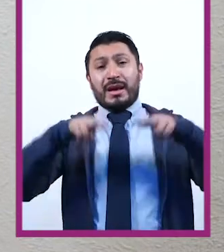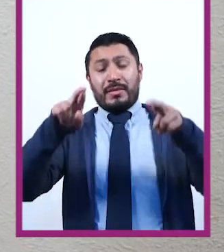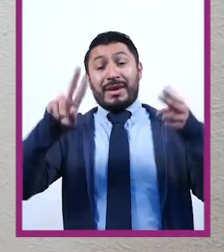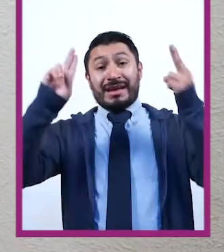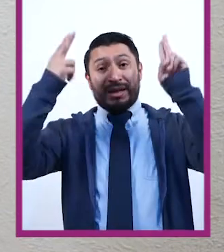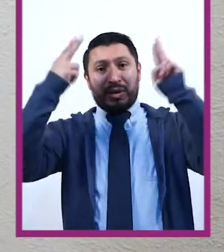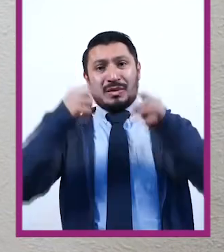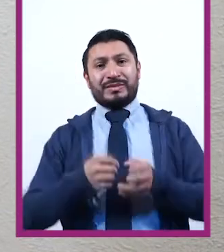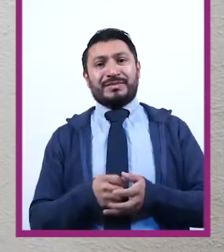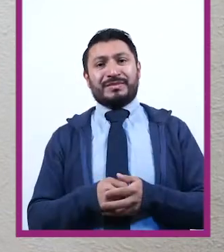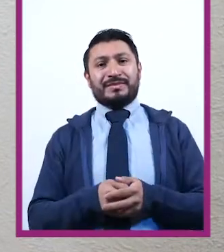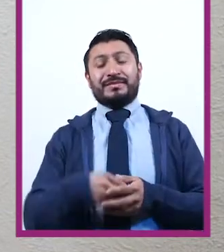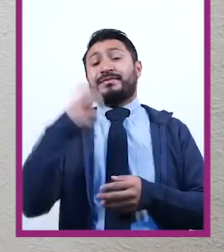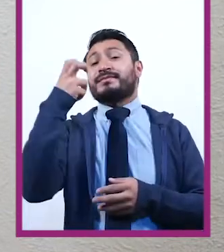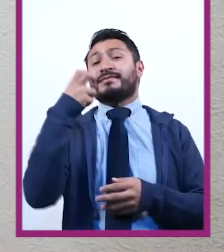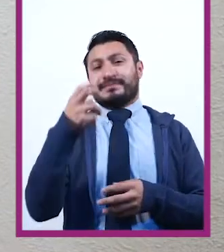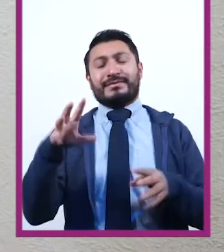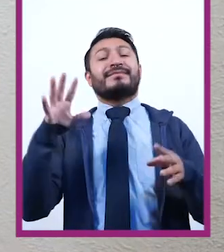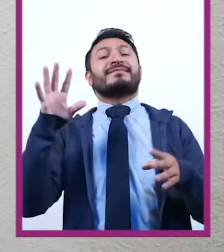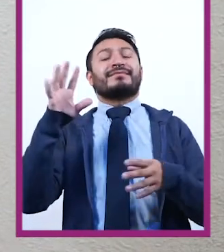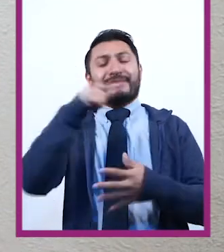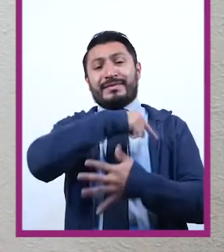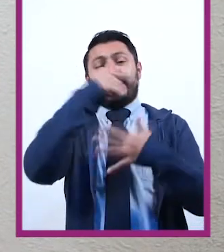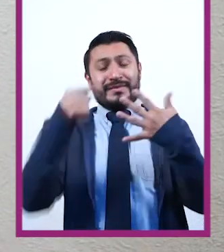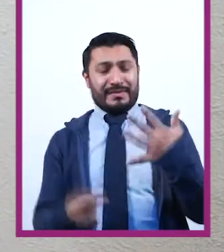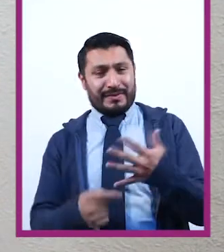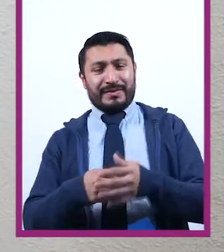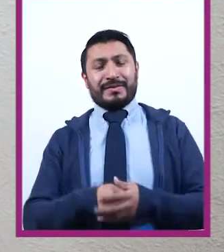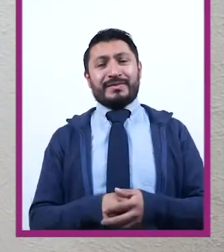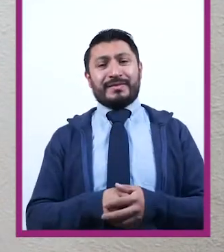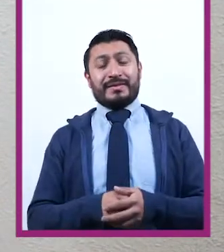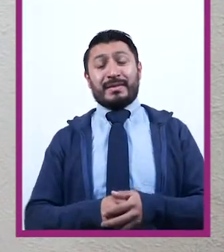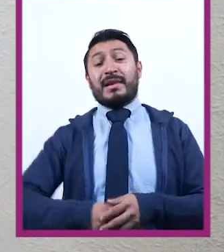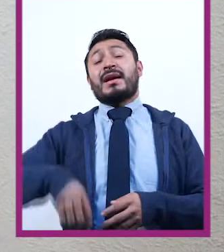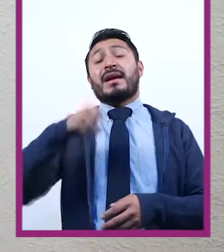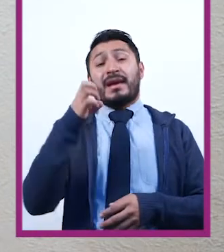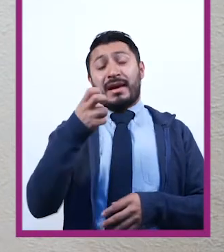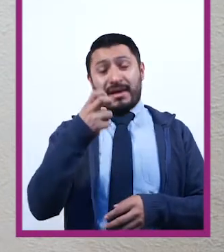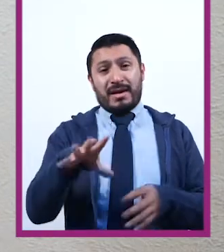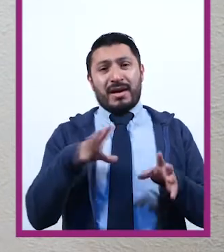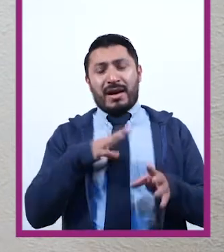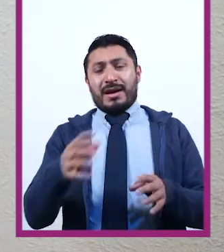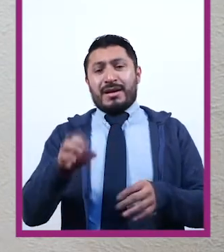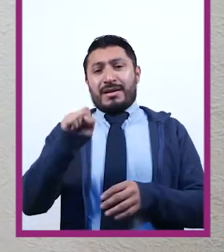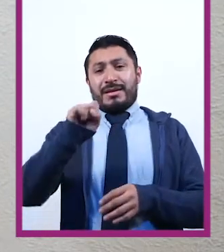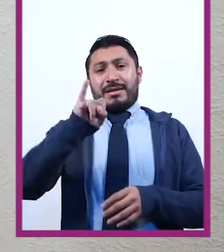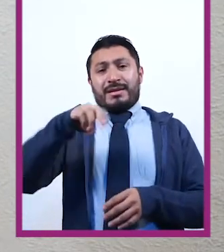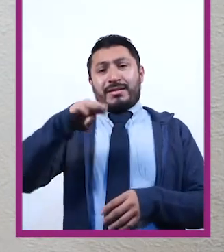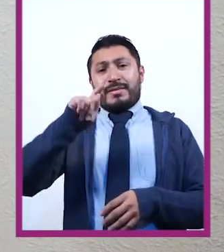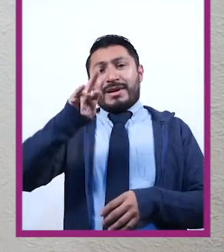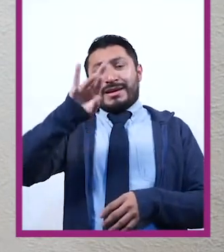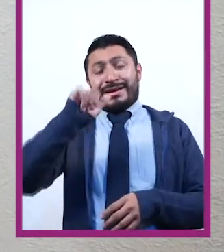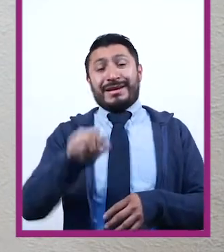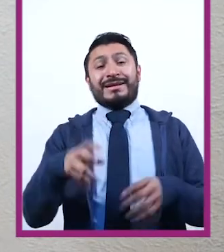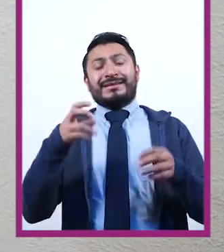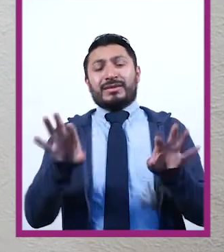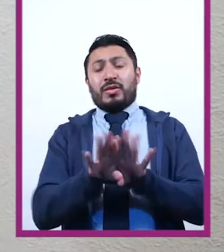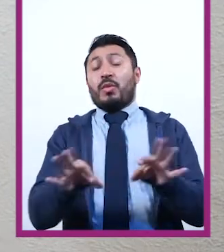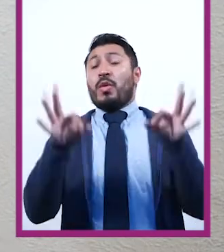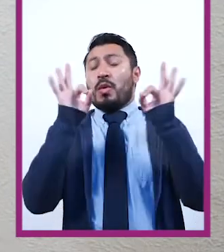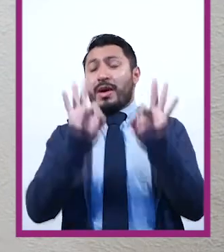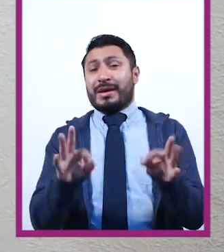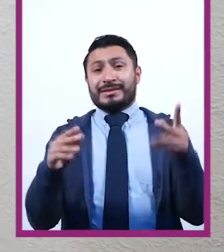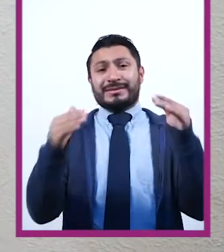12 pentágonos representaba el universo. Estos son los 5 sólidos platónicos. Por cierto que la simetría es la